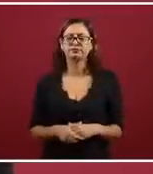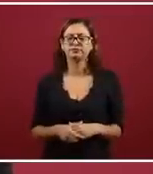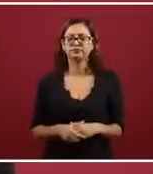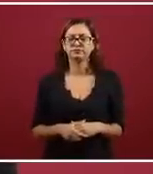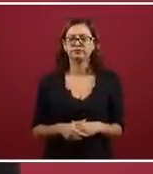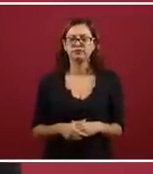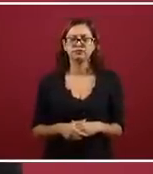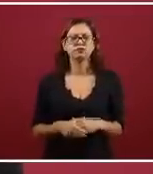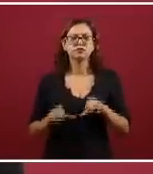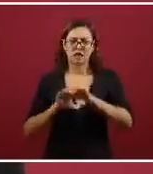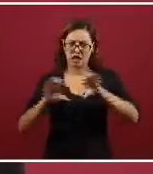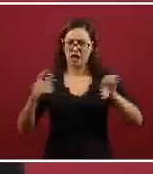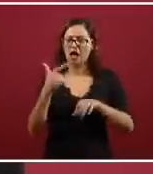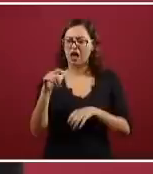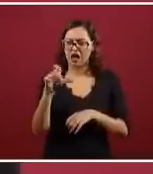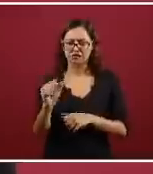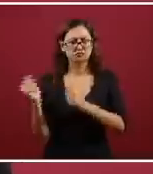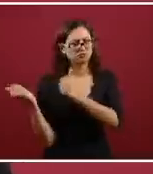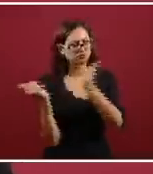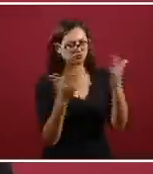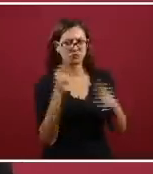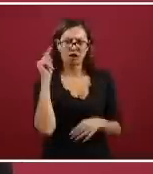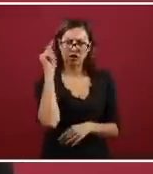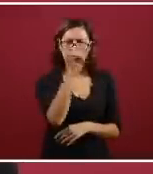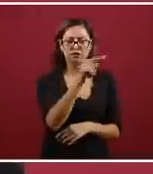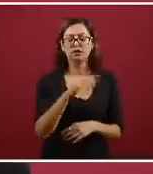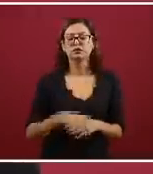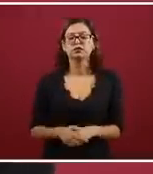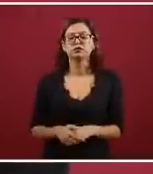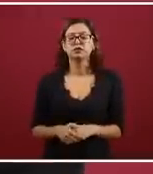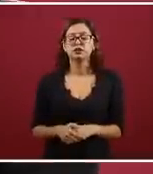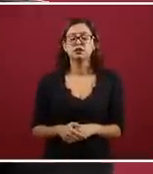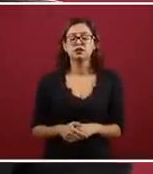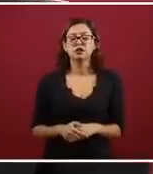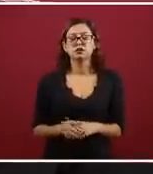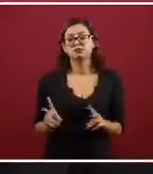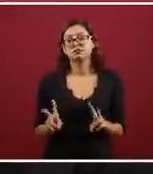para gasoductos. En el caso de